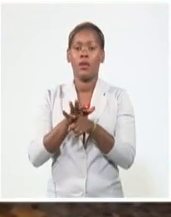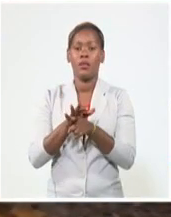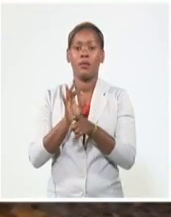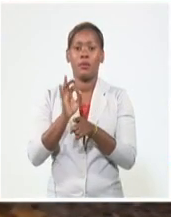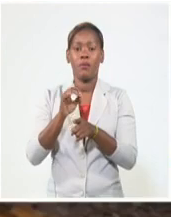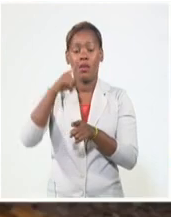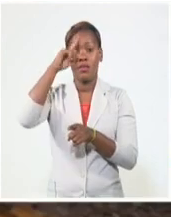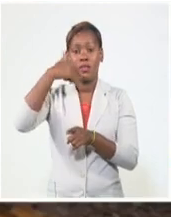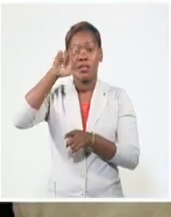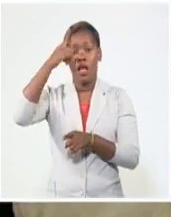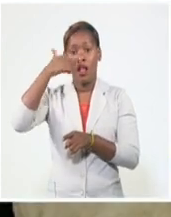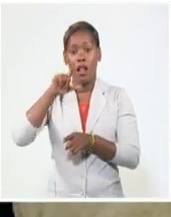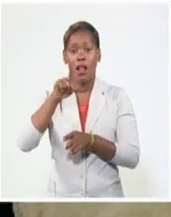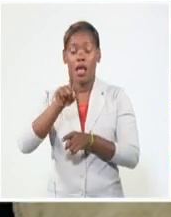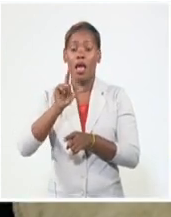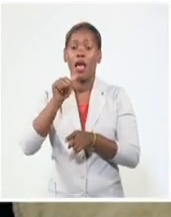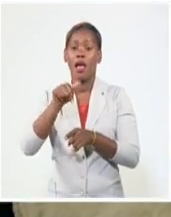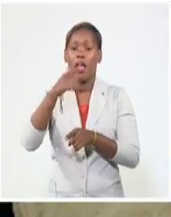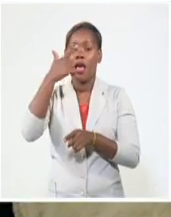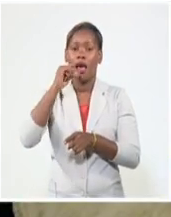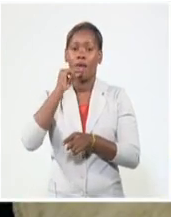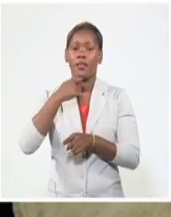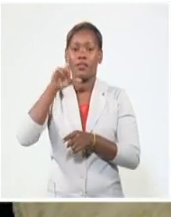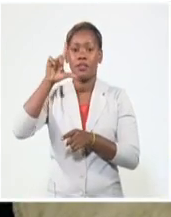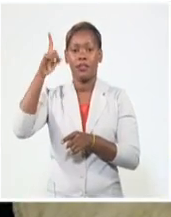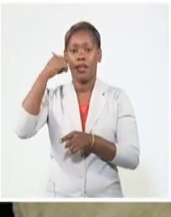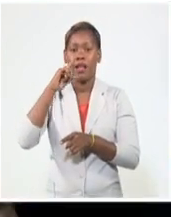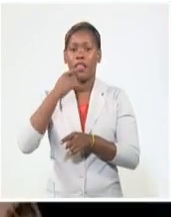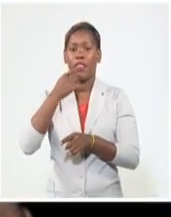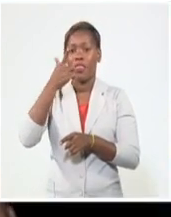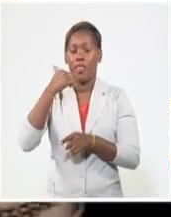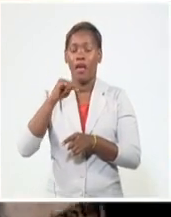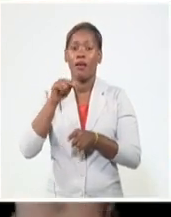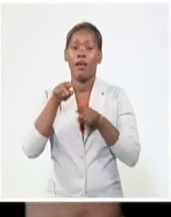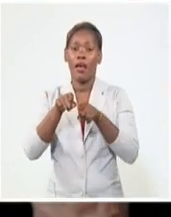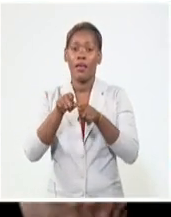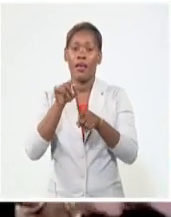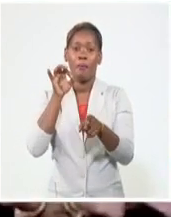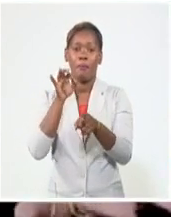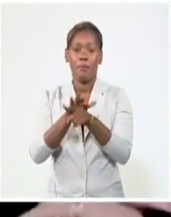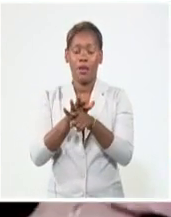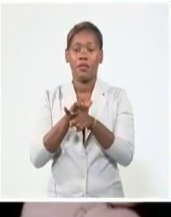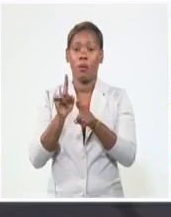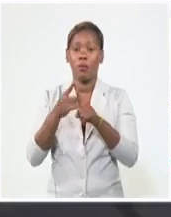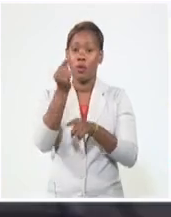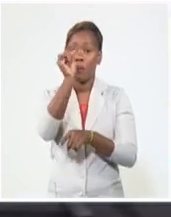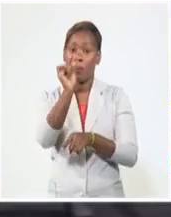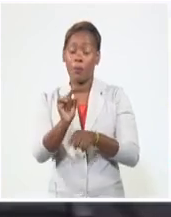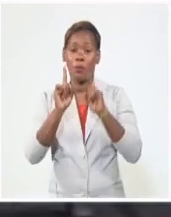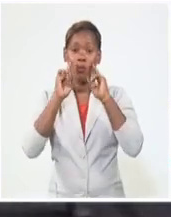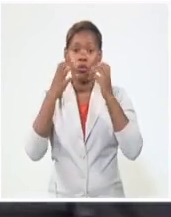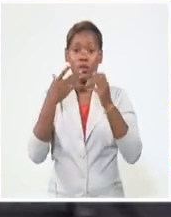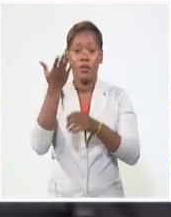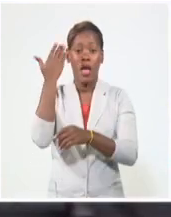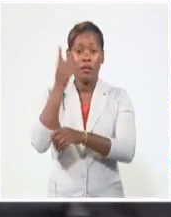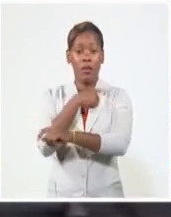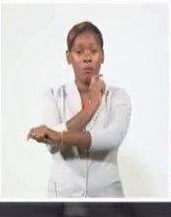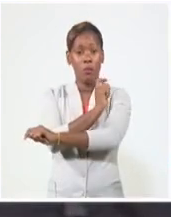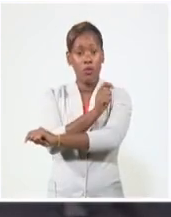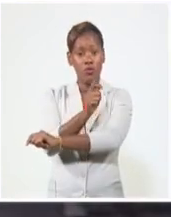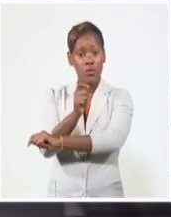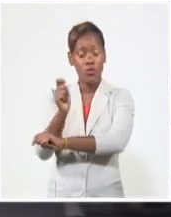con la intención de reverenciar el legado de quien fuera distinguida por sus aportes a la manifestación como profesora en el Instituto